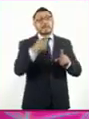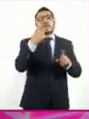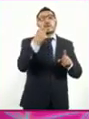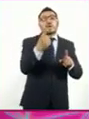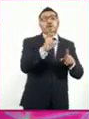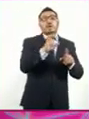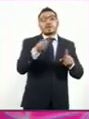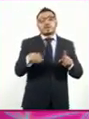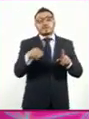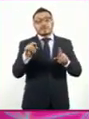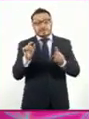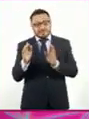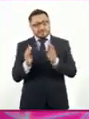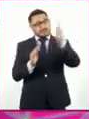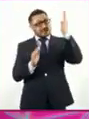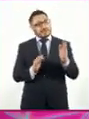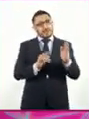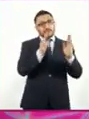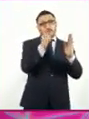de separación de la orilla.